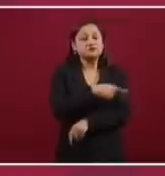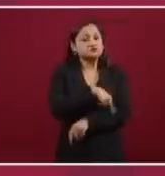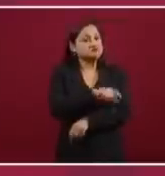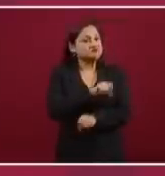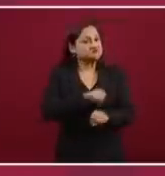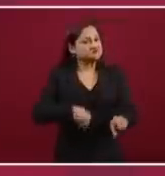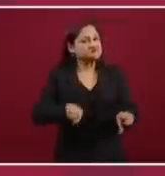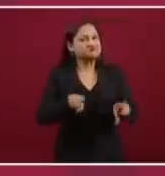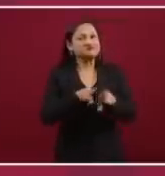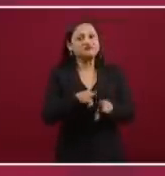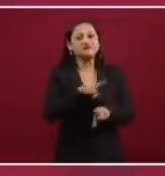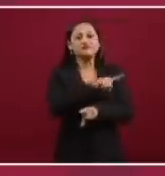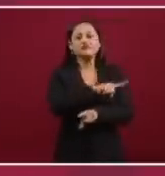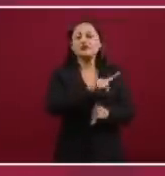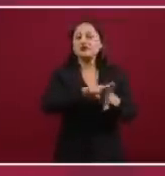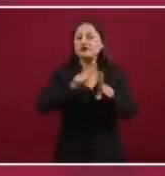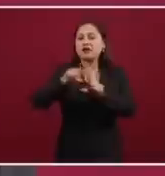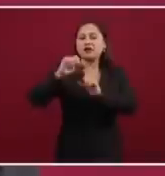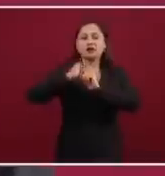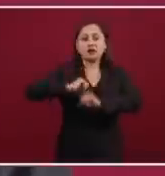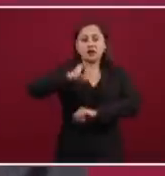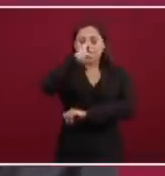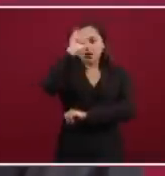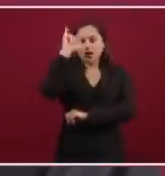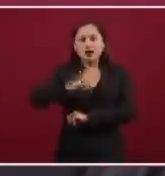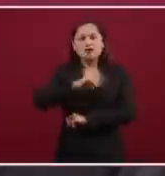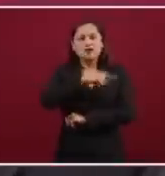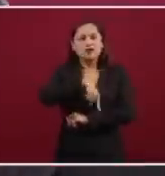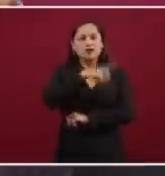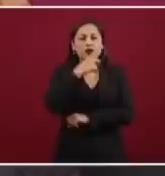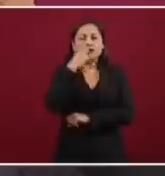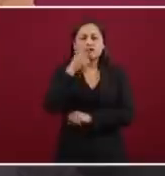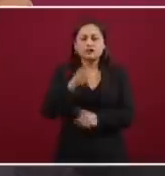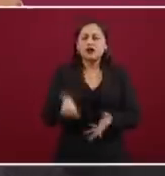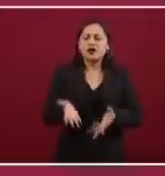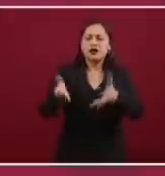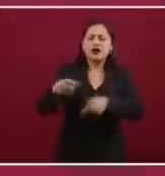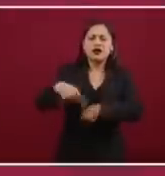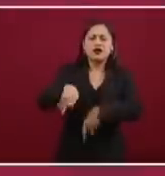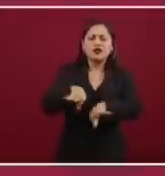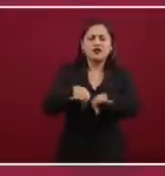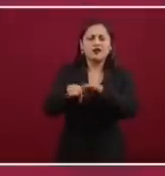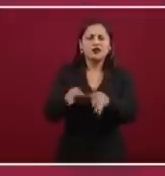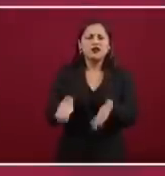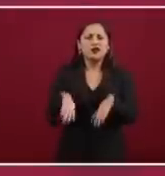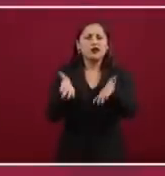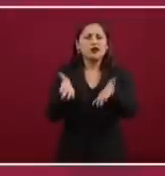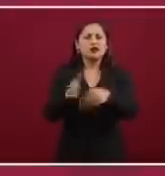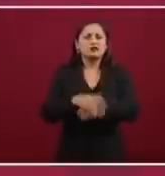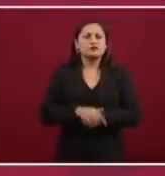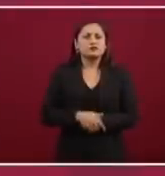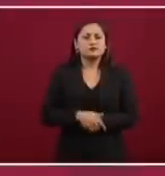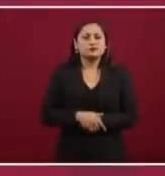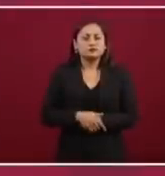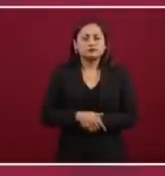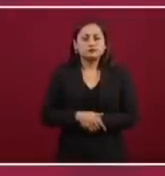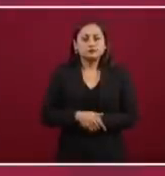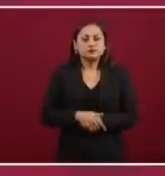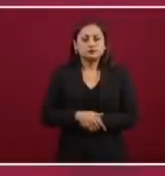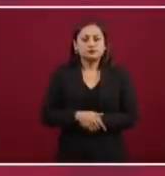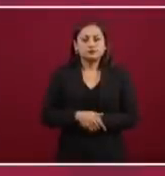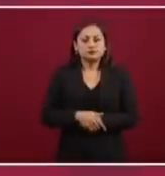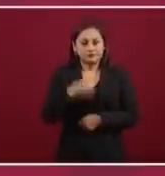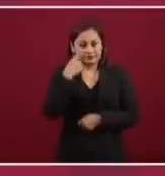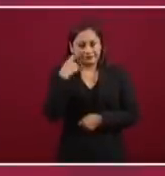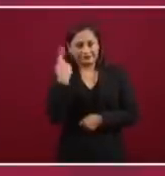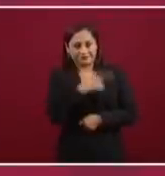los jefes decían, ustedes hagan su trabajo, por eso